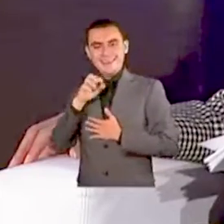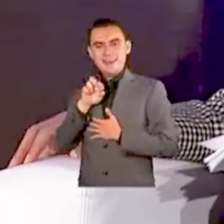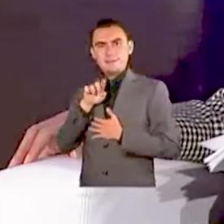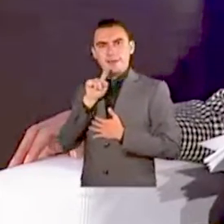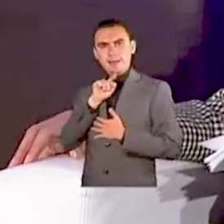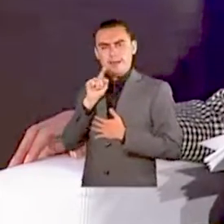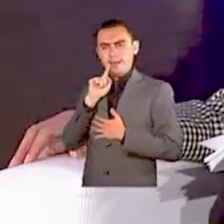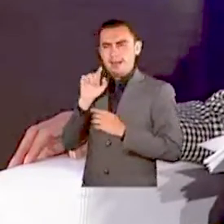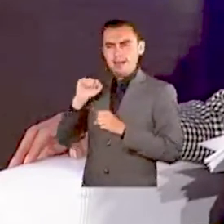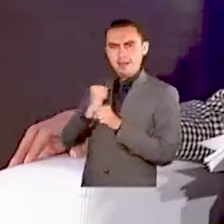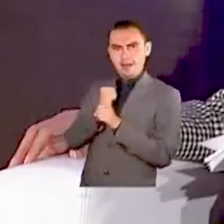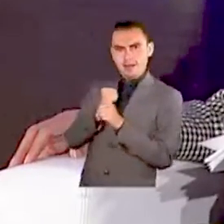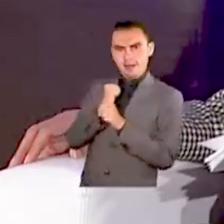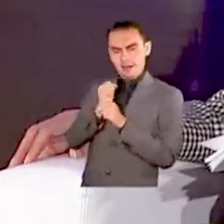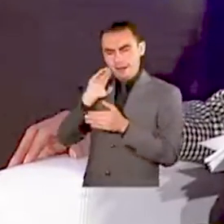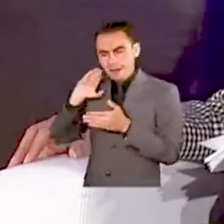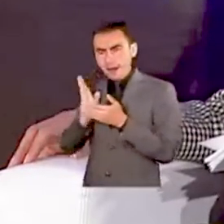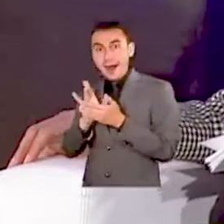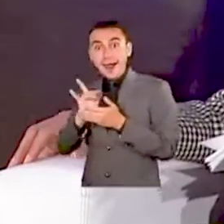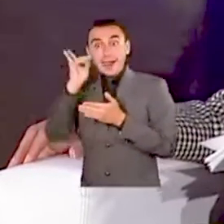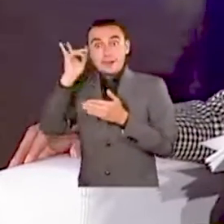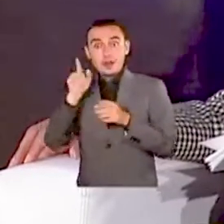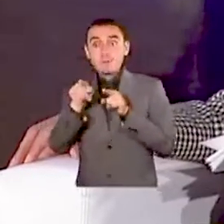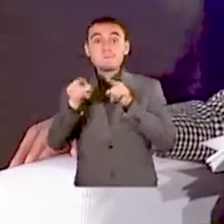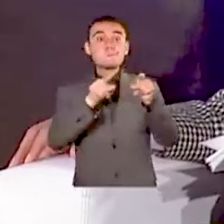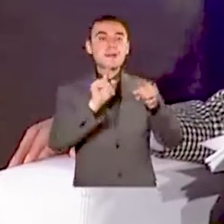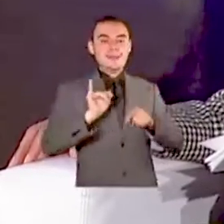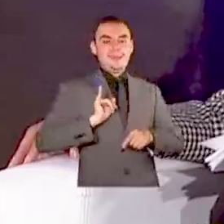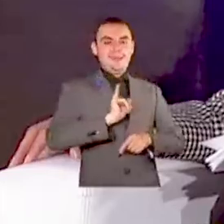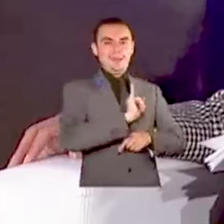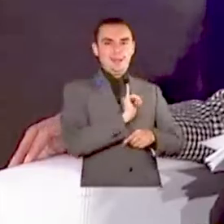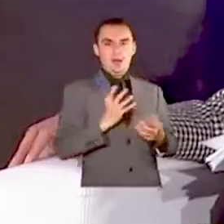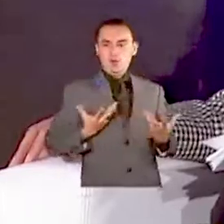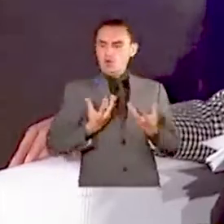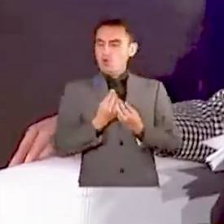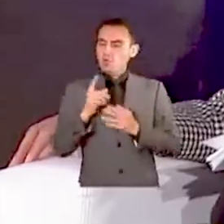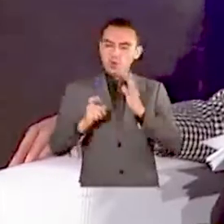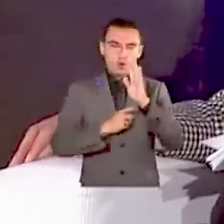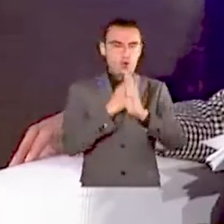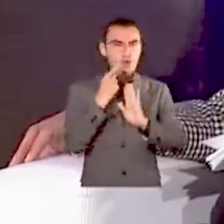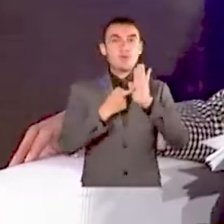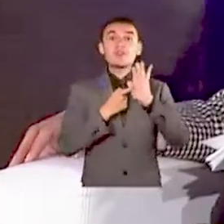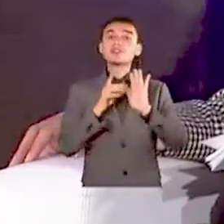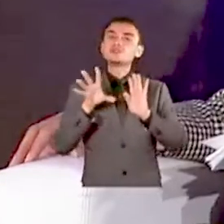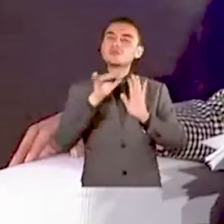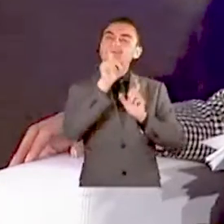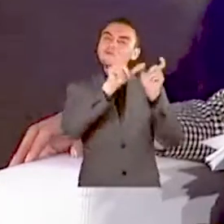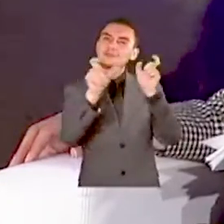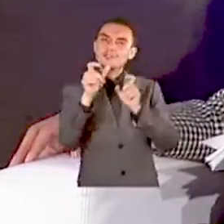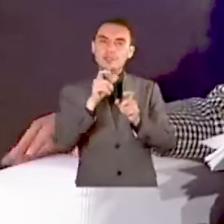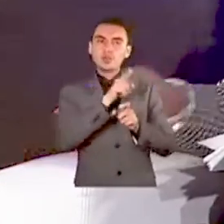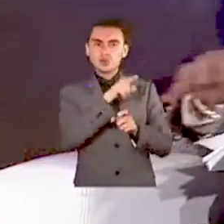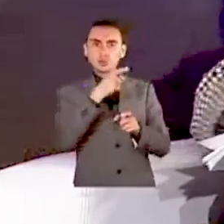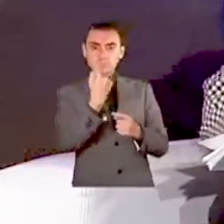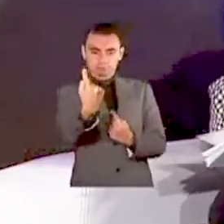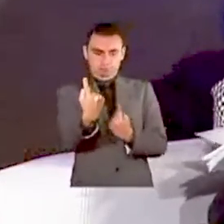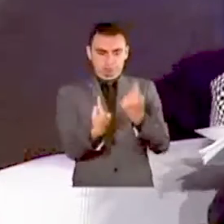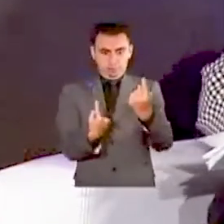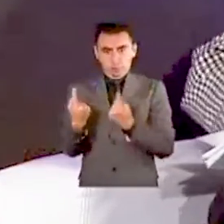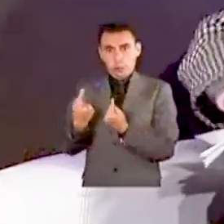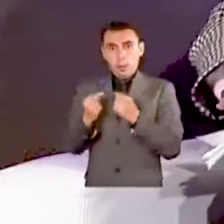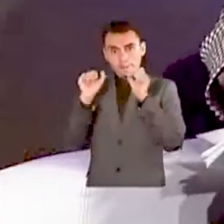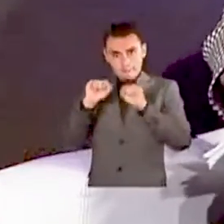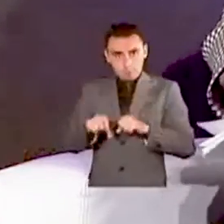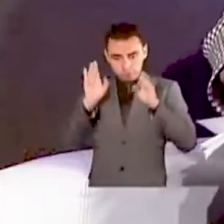laborales y laboral individual, laboral colectivo de toda la ciudadanía que acude a nuestra delegada para